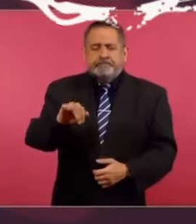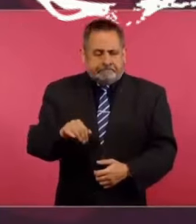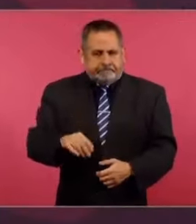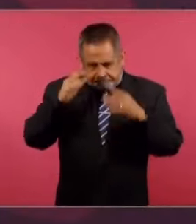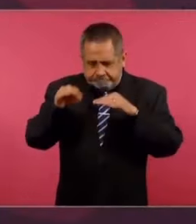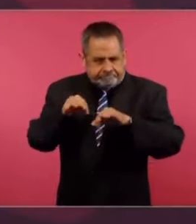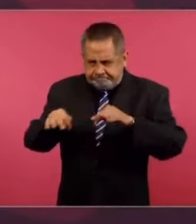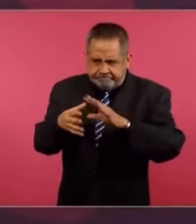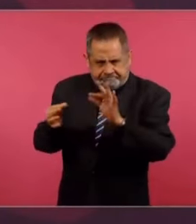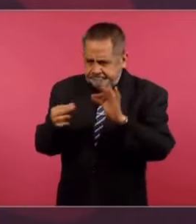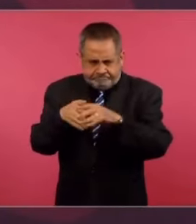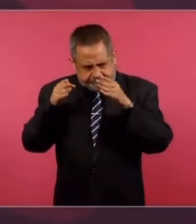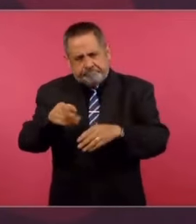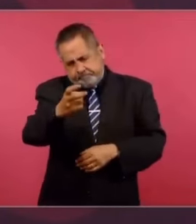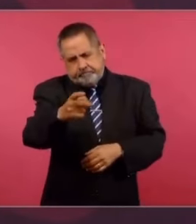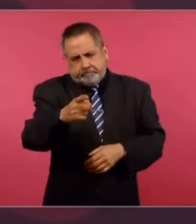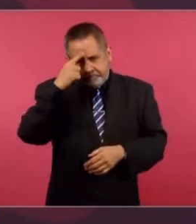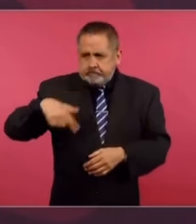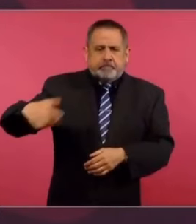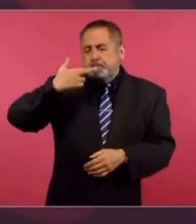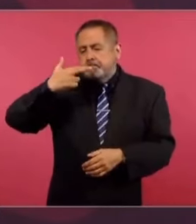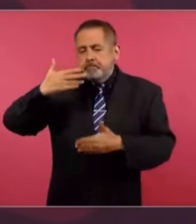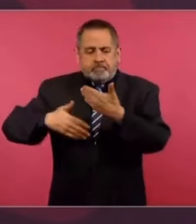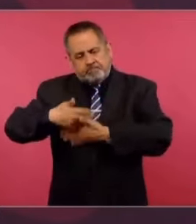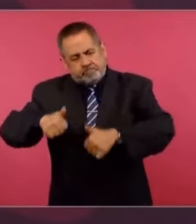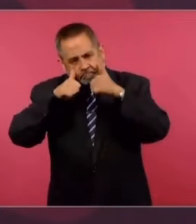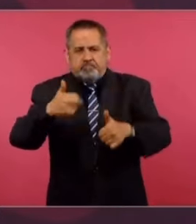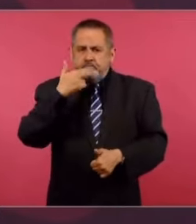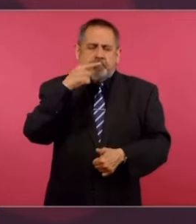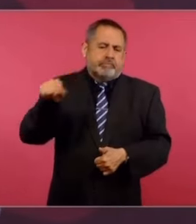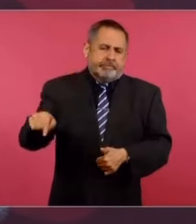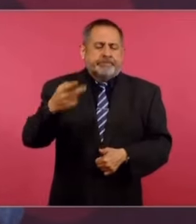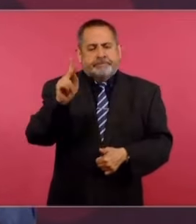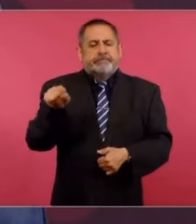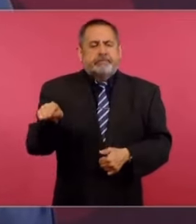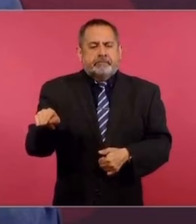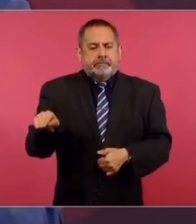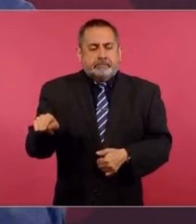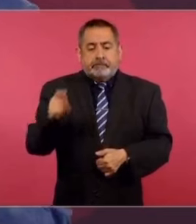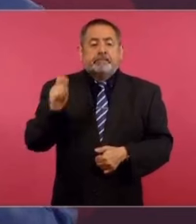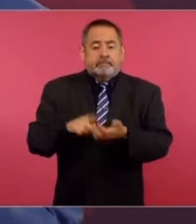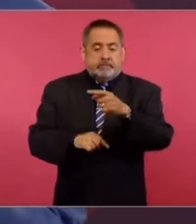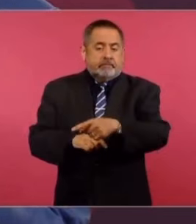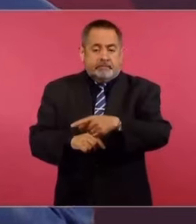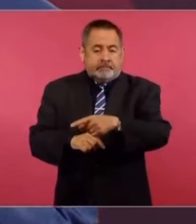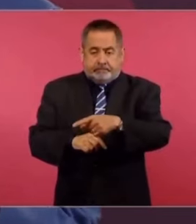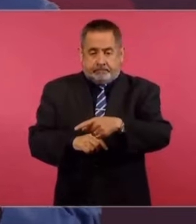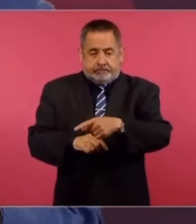Estamos trabajando bastante para mejorar el sistema de salud pública, pero va a ser